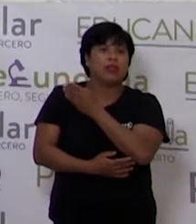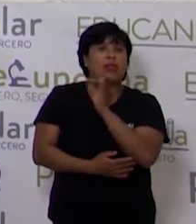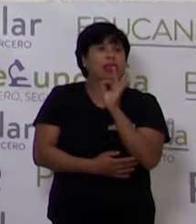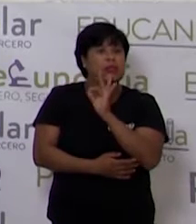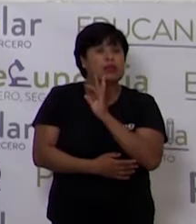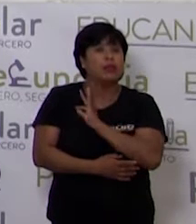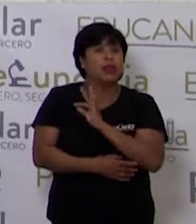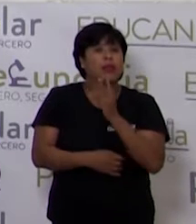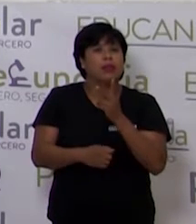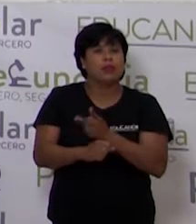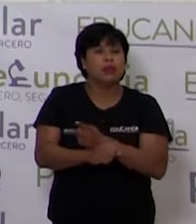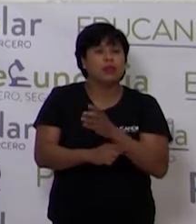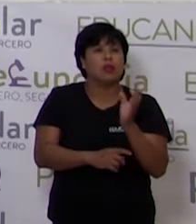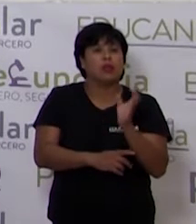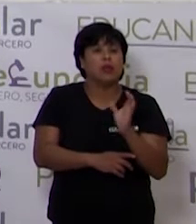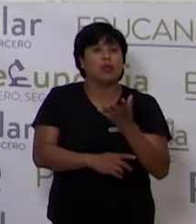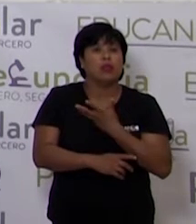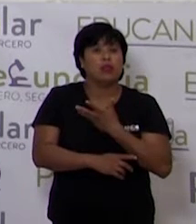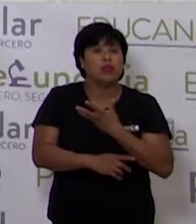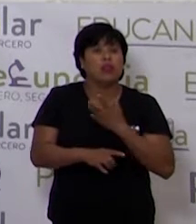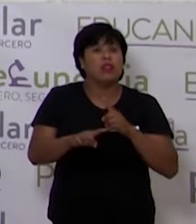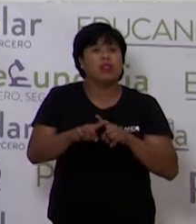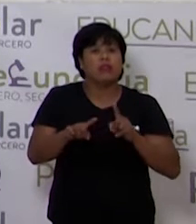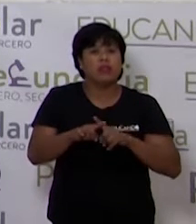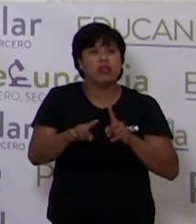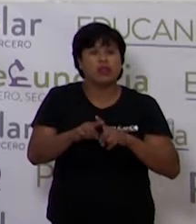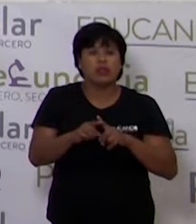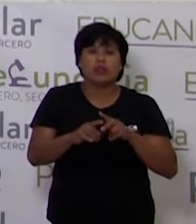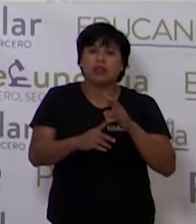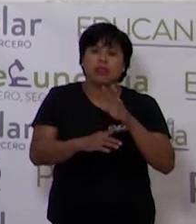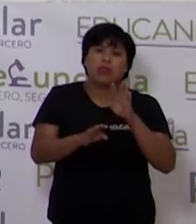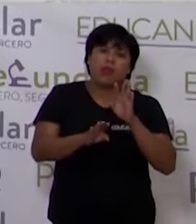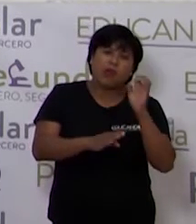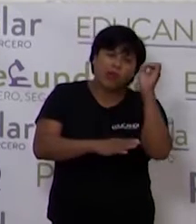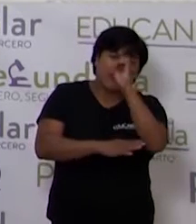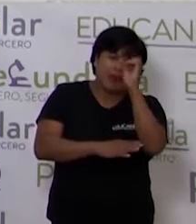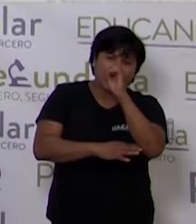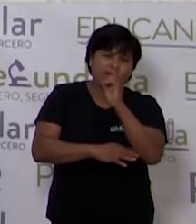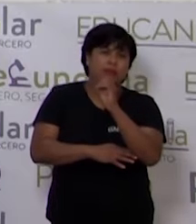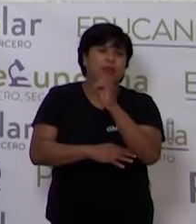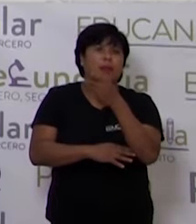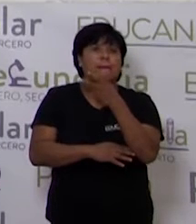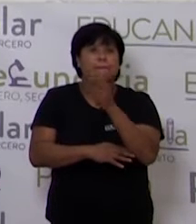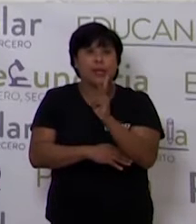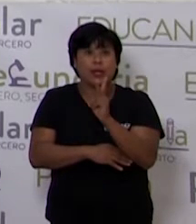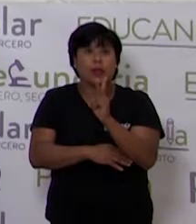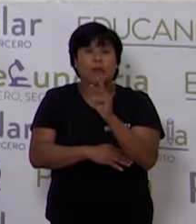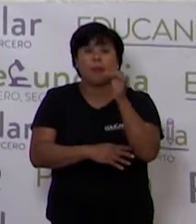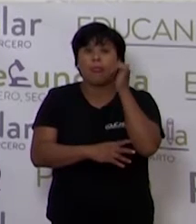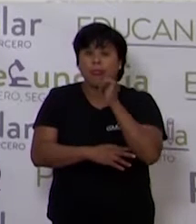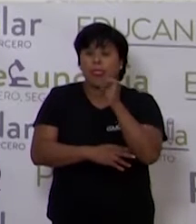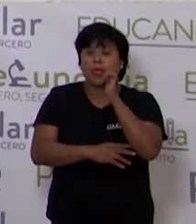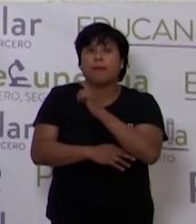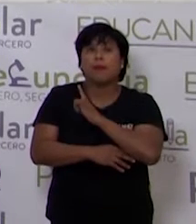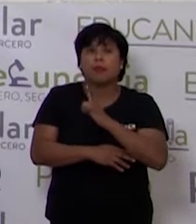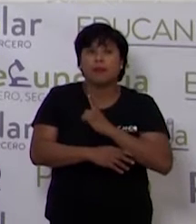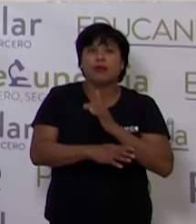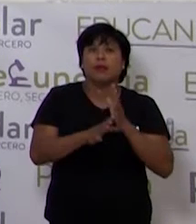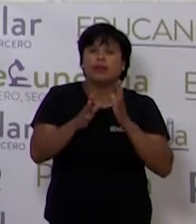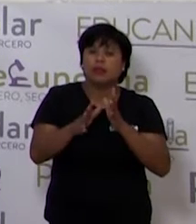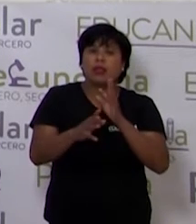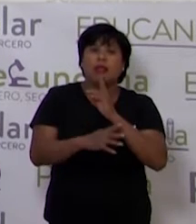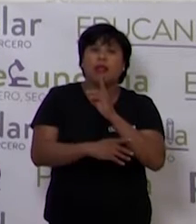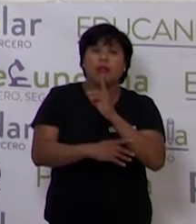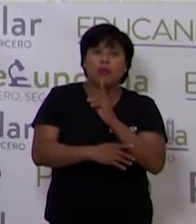suceder cuando tienes diferentes puntos de vista, pero siempre tienes que mantener la